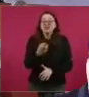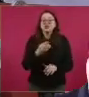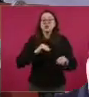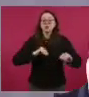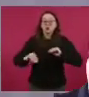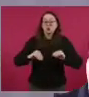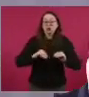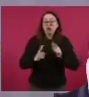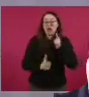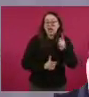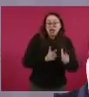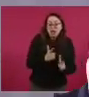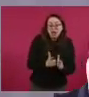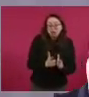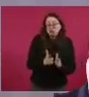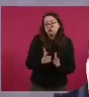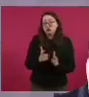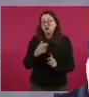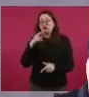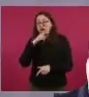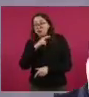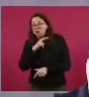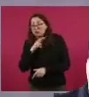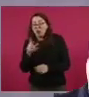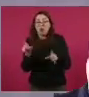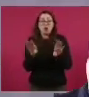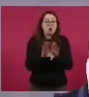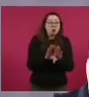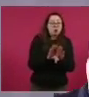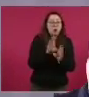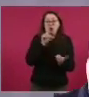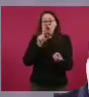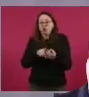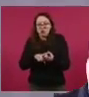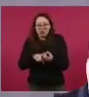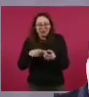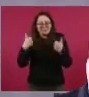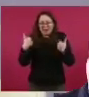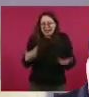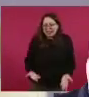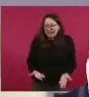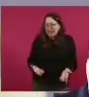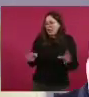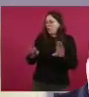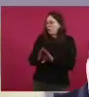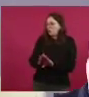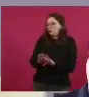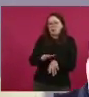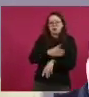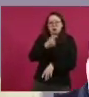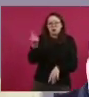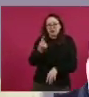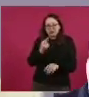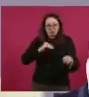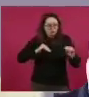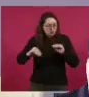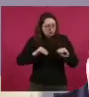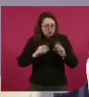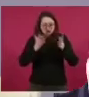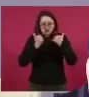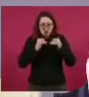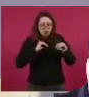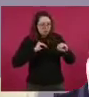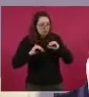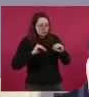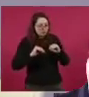lento, despacio, ¿para qué, por qué, cuándo, dónde? El movimiento, el que está ahí, y sin movimiento está